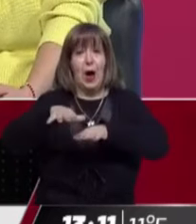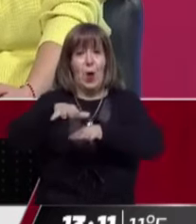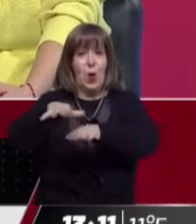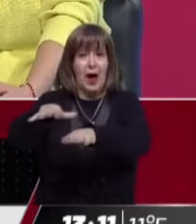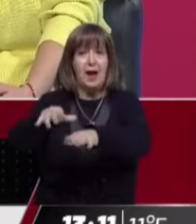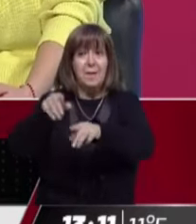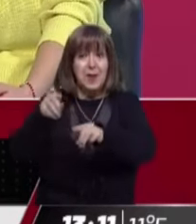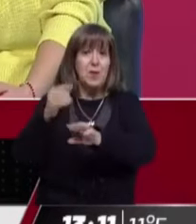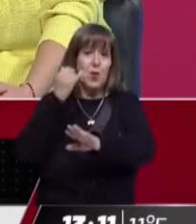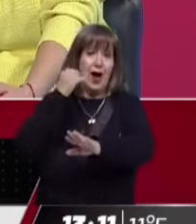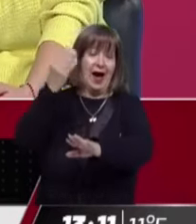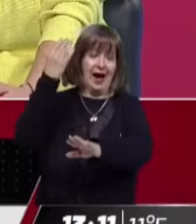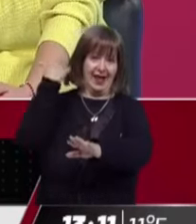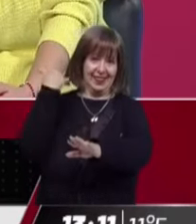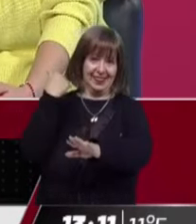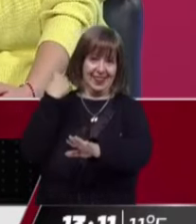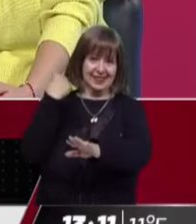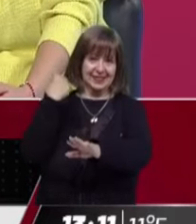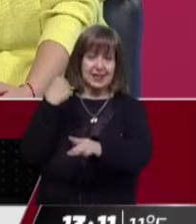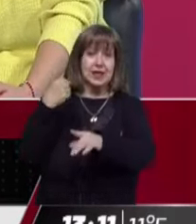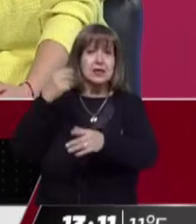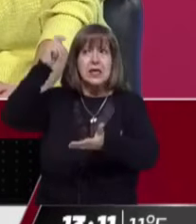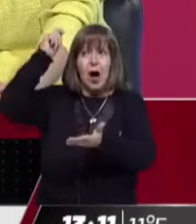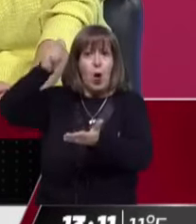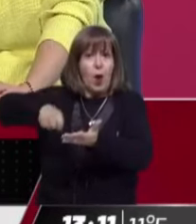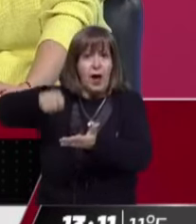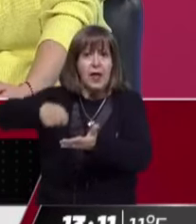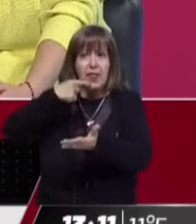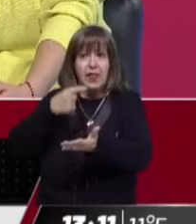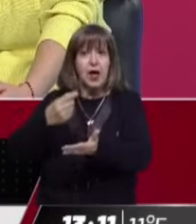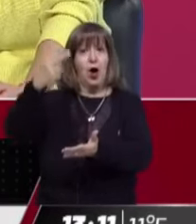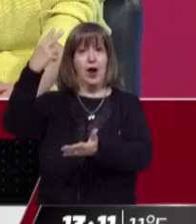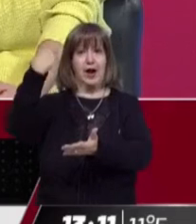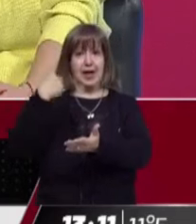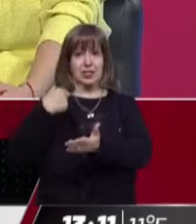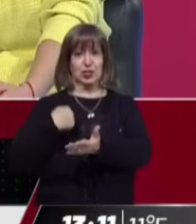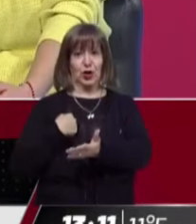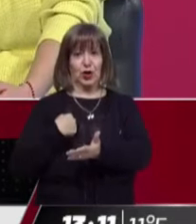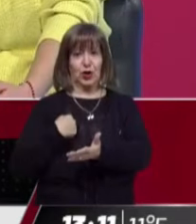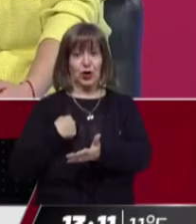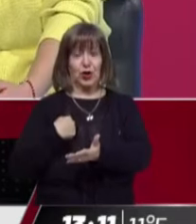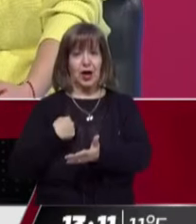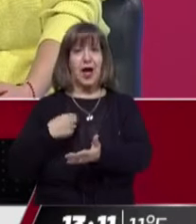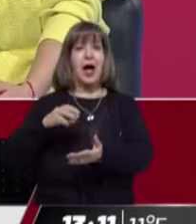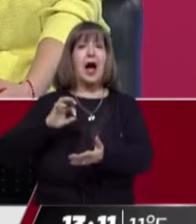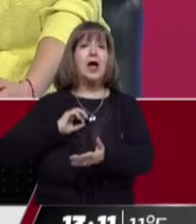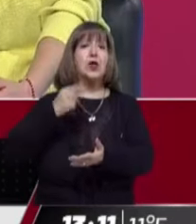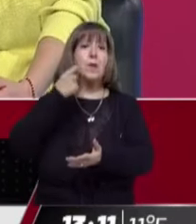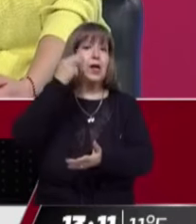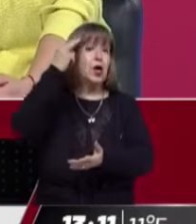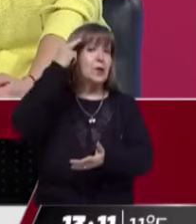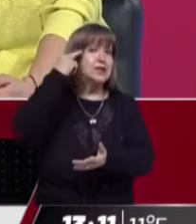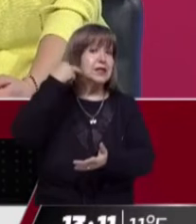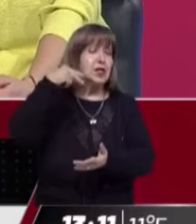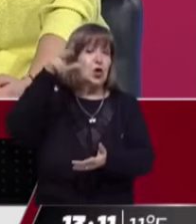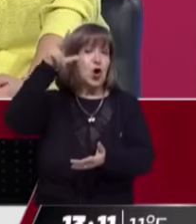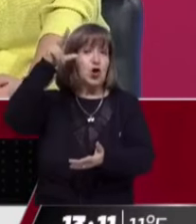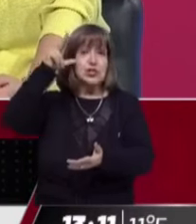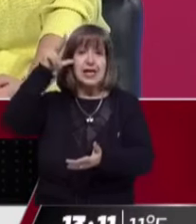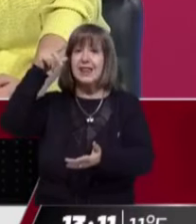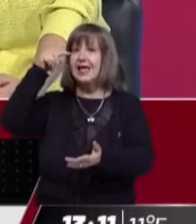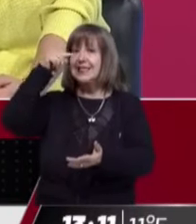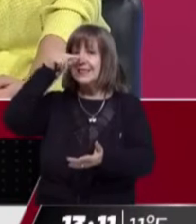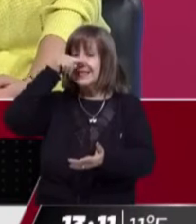de Justicia de la Nación lo ha declarado en sus fallos, tanto del año 87, cuando declaró que